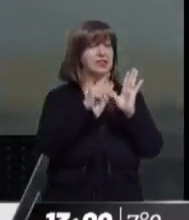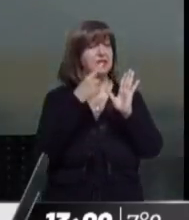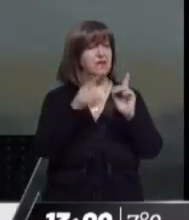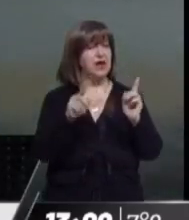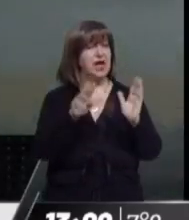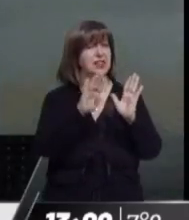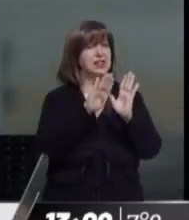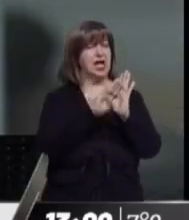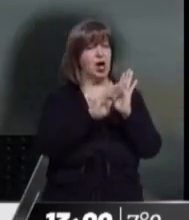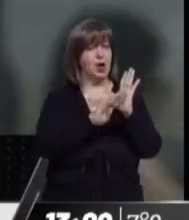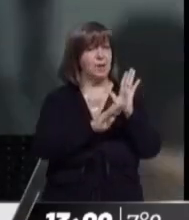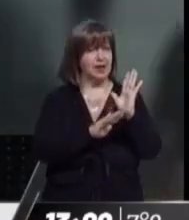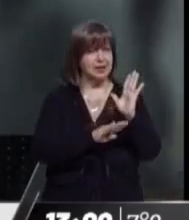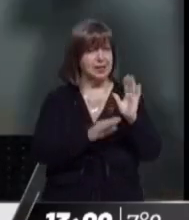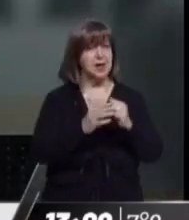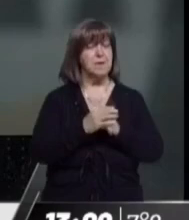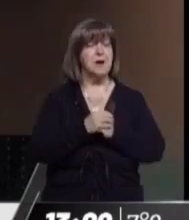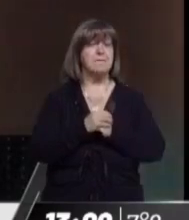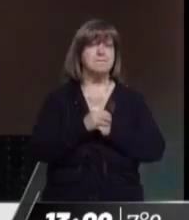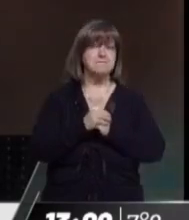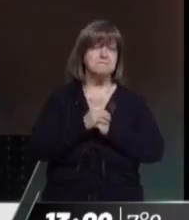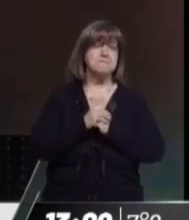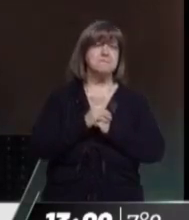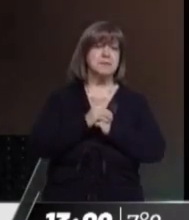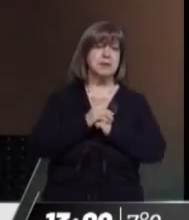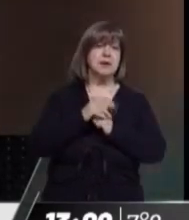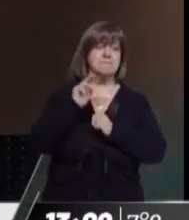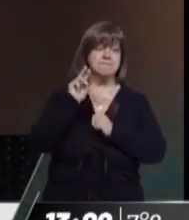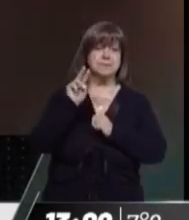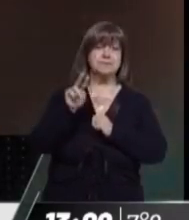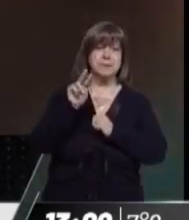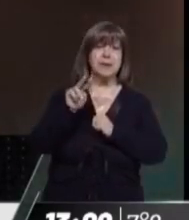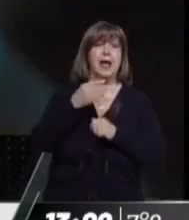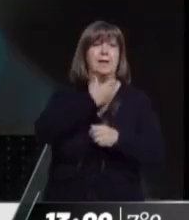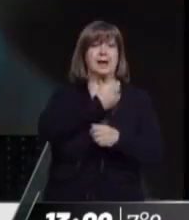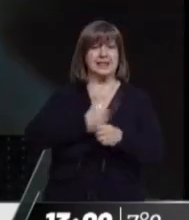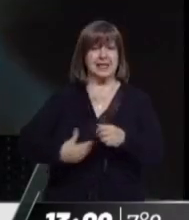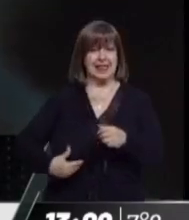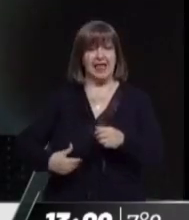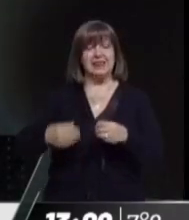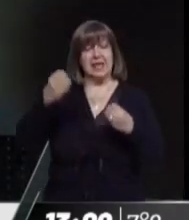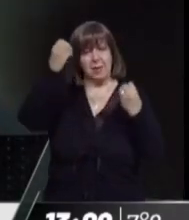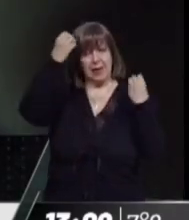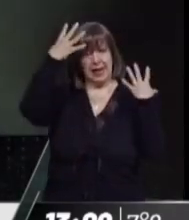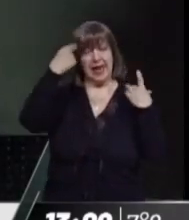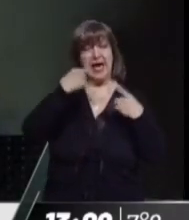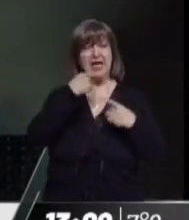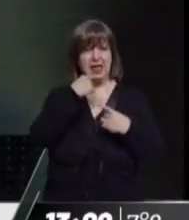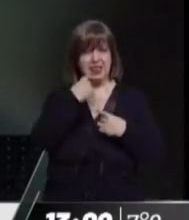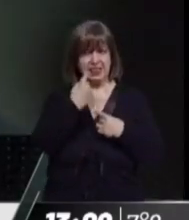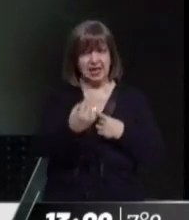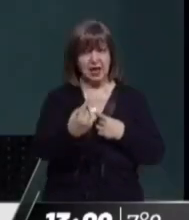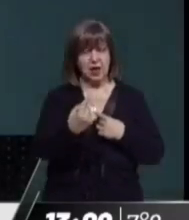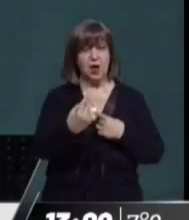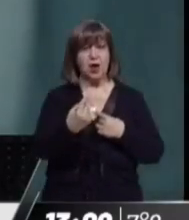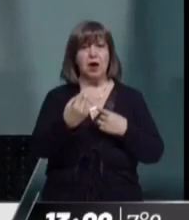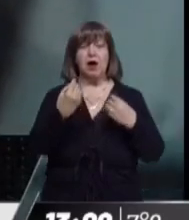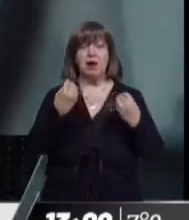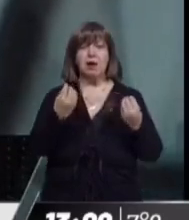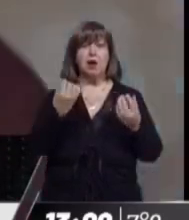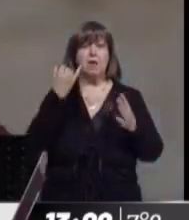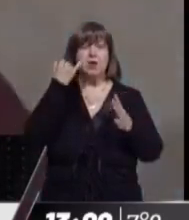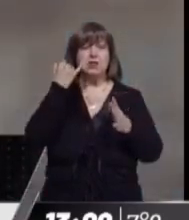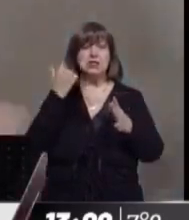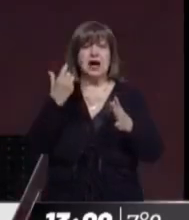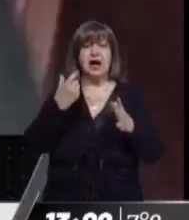actualidad. El presidente Javier Milei ya se ha expresado en varias oportunidades de que el Estado no tiene que tener